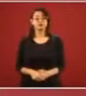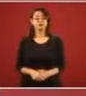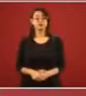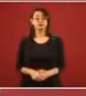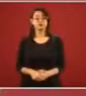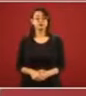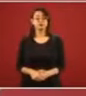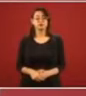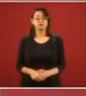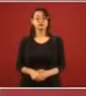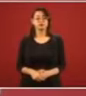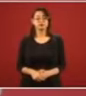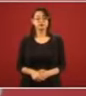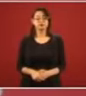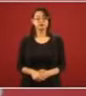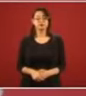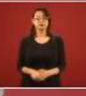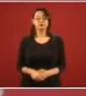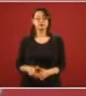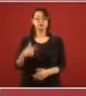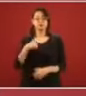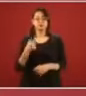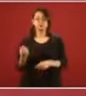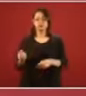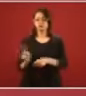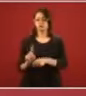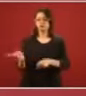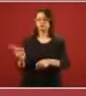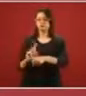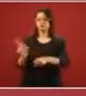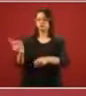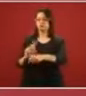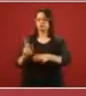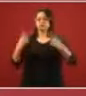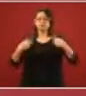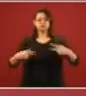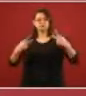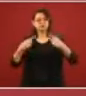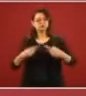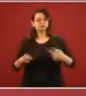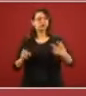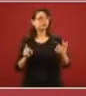Yo todos los días tengo comunicación con la gente